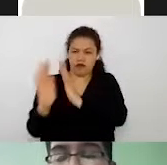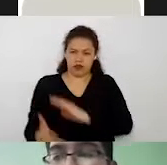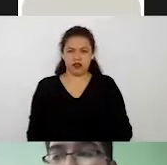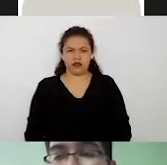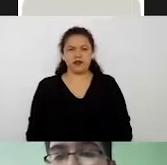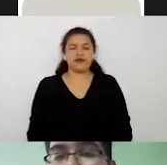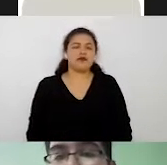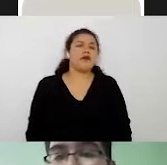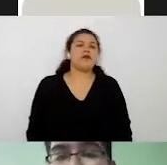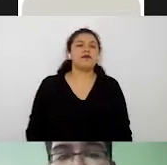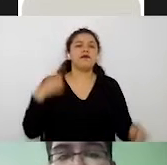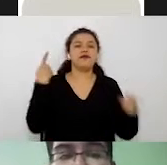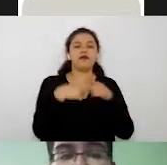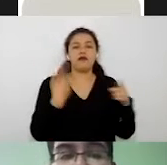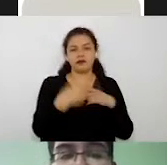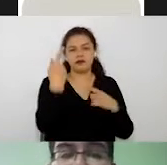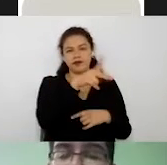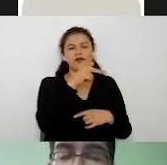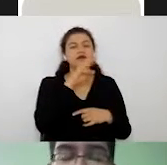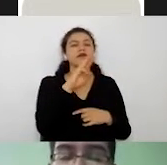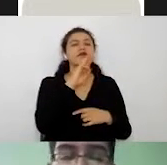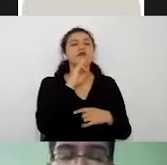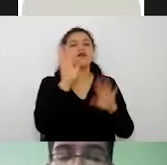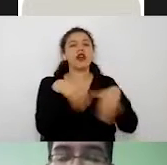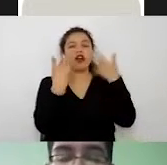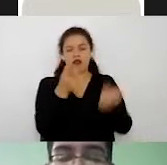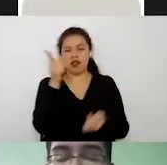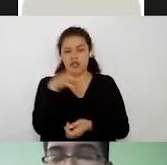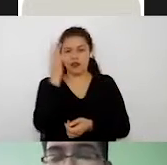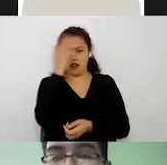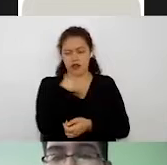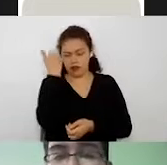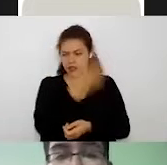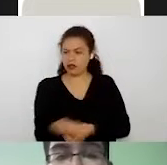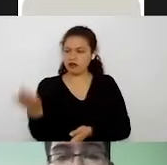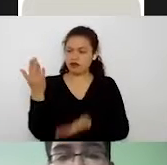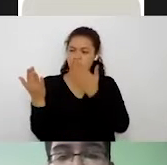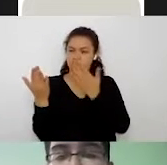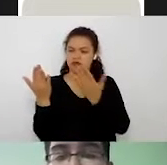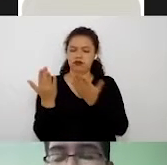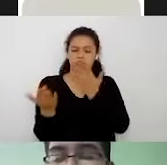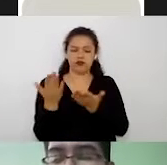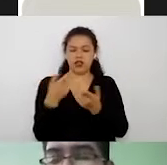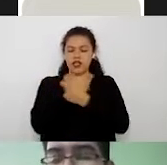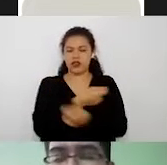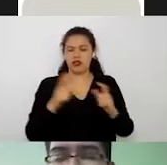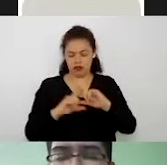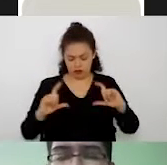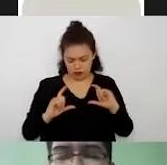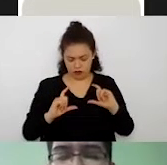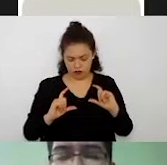¿quién de estos niños su mamá está allá afuera? Ok, vamos a revisar y contrastar con los gafetes de los niños, traían